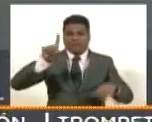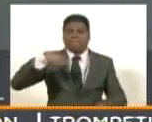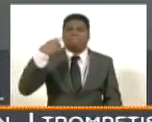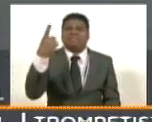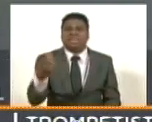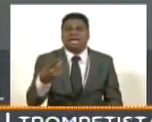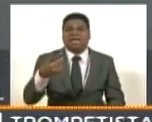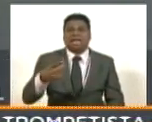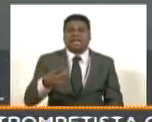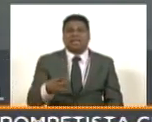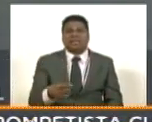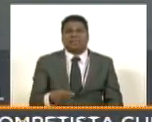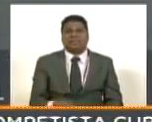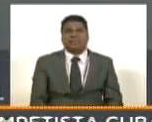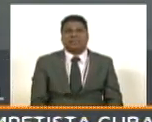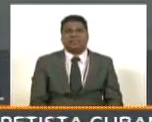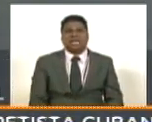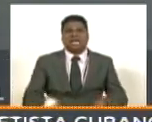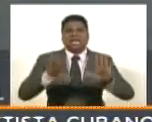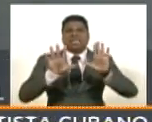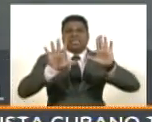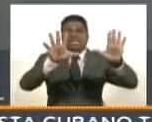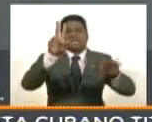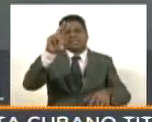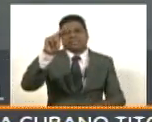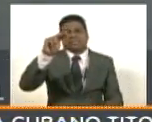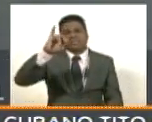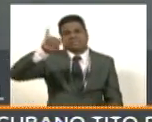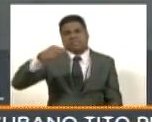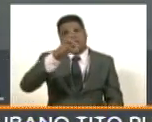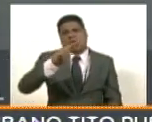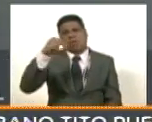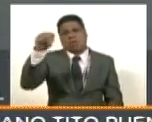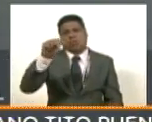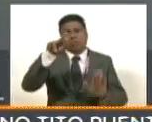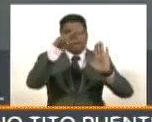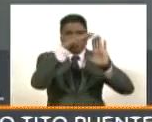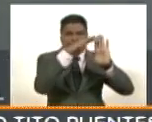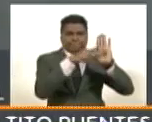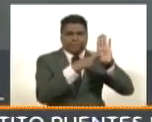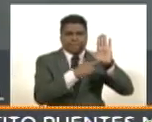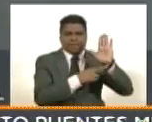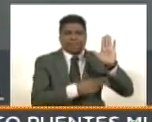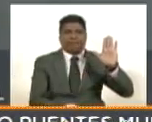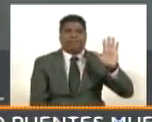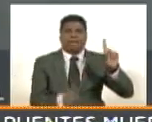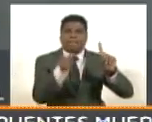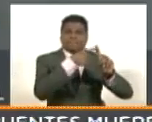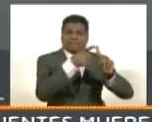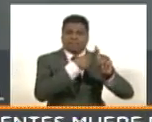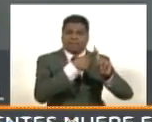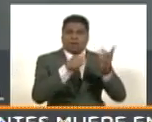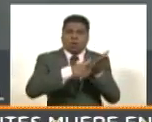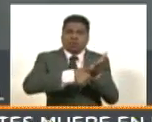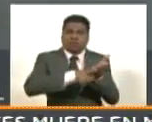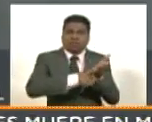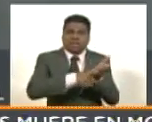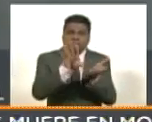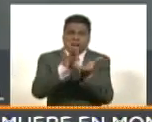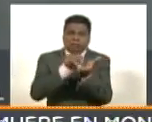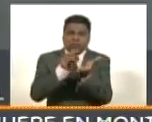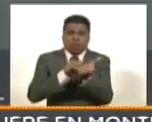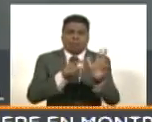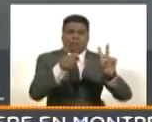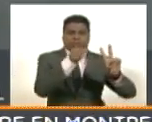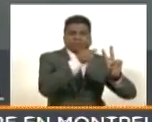junio. Vamos a repasar un poquito cuáles son los recaudos que deben presentarse. Ustedes bien saben, la copia de la cédula de identidad, la declaración